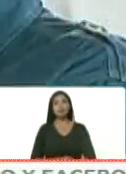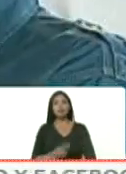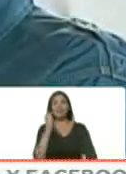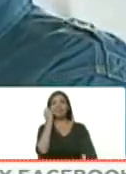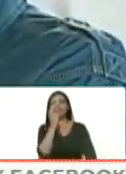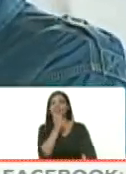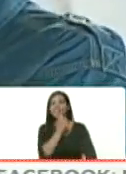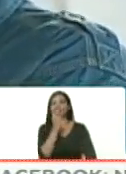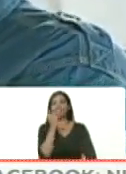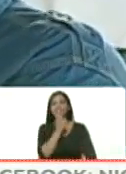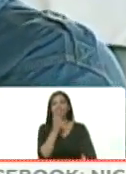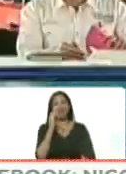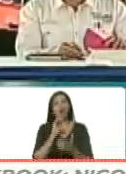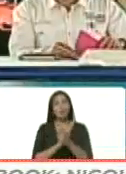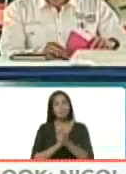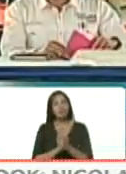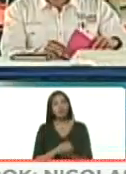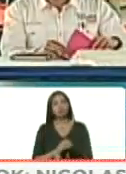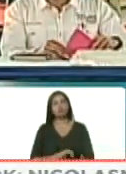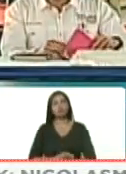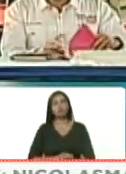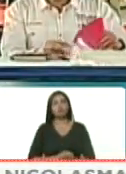Alejandro Terán, compañero.